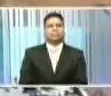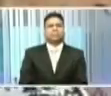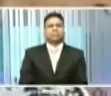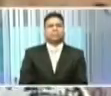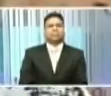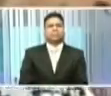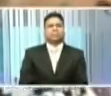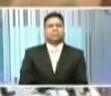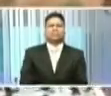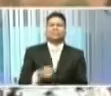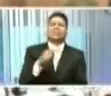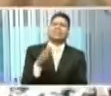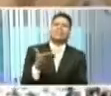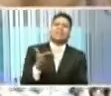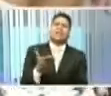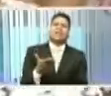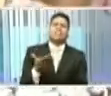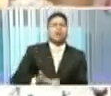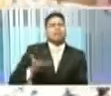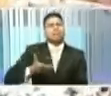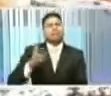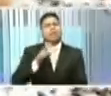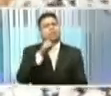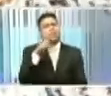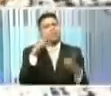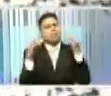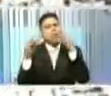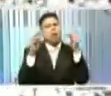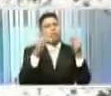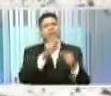¿Qué más importante, eso o lo que estamos hablando?